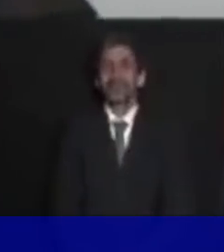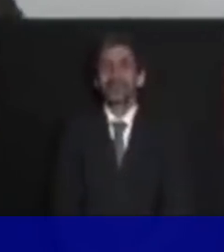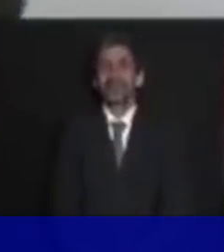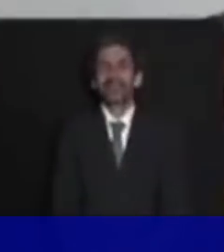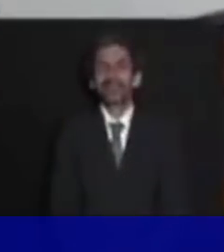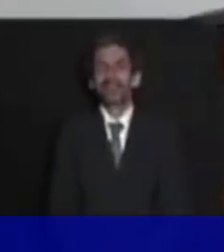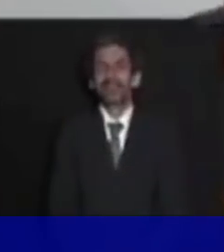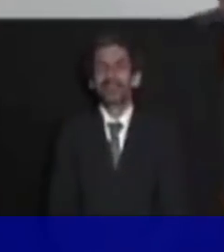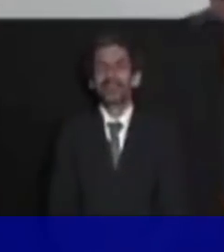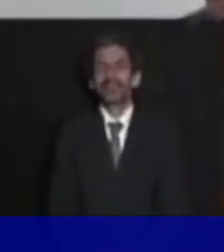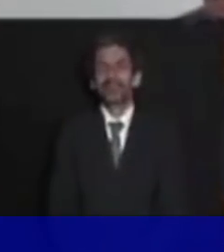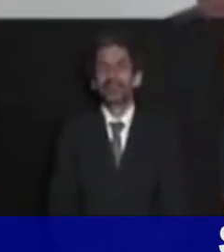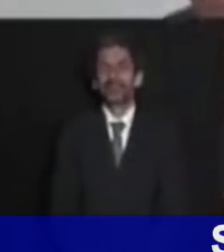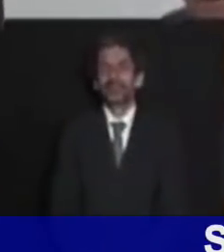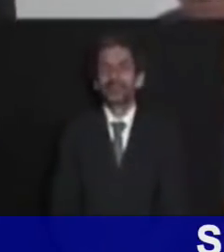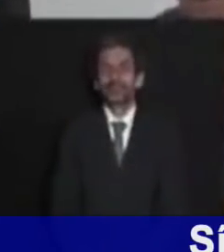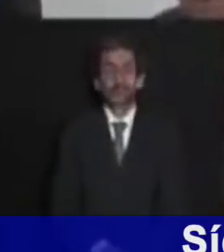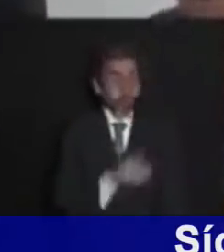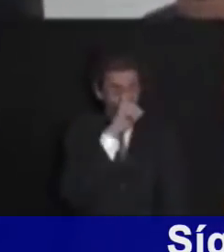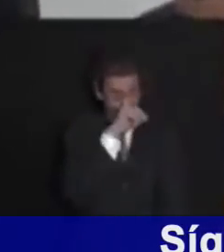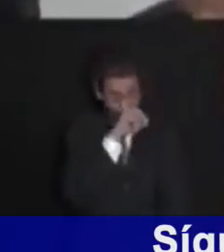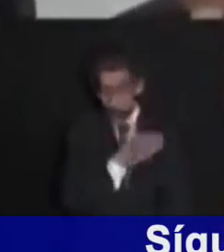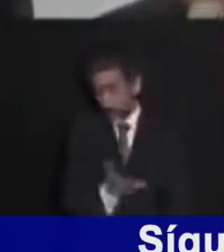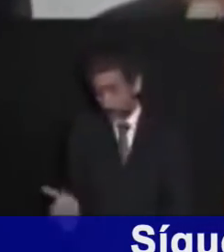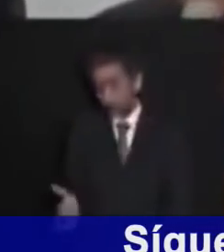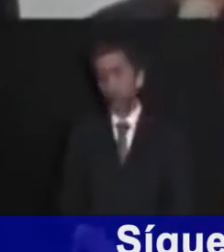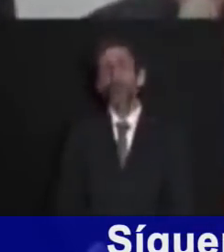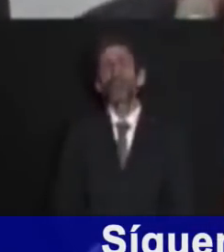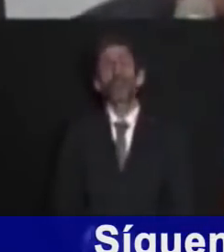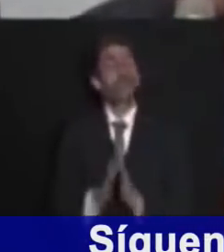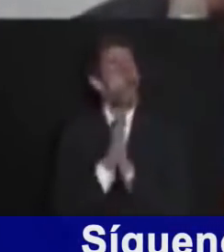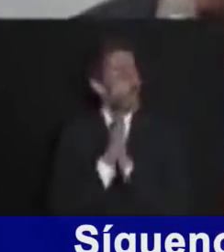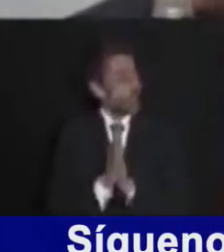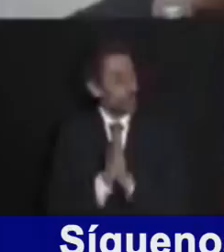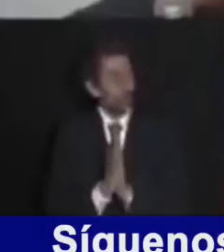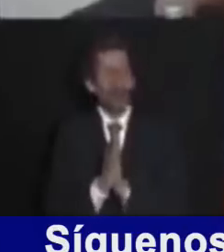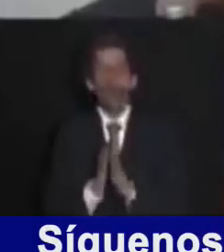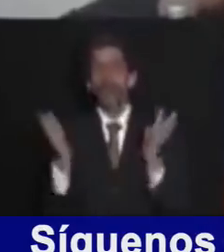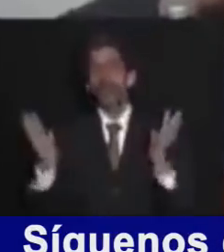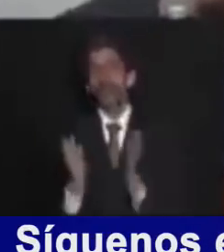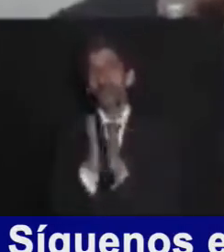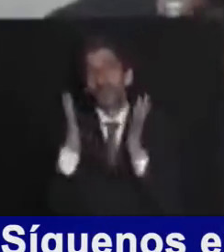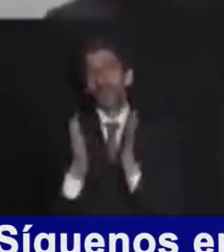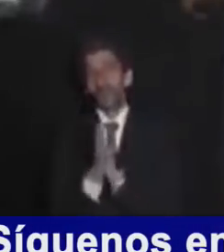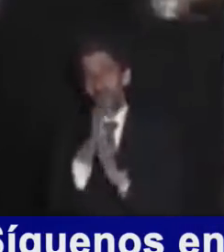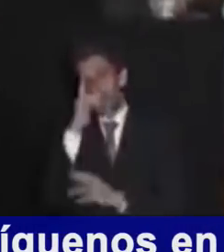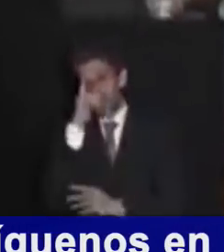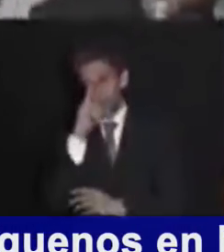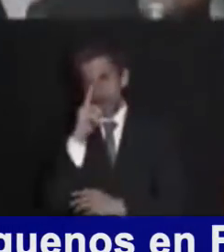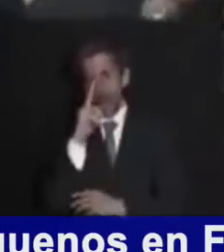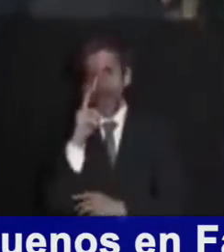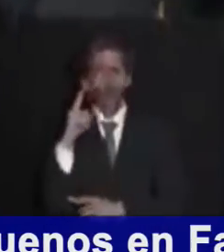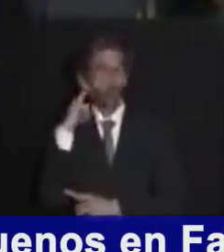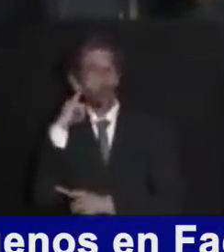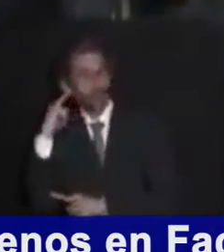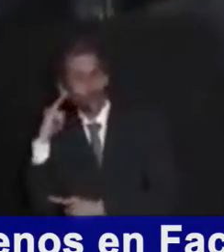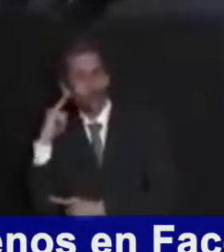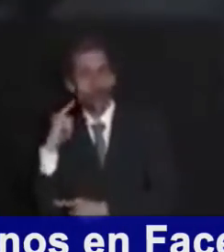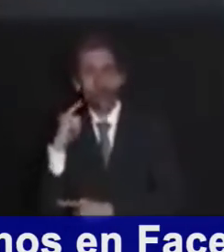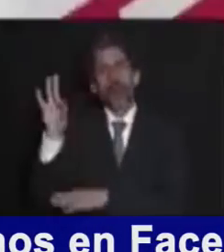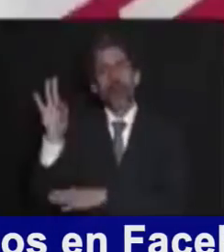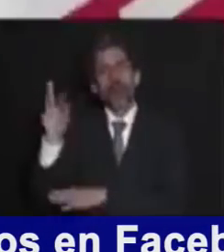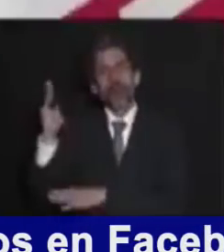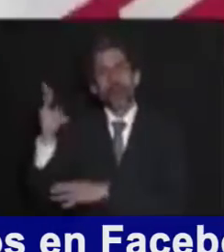nuestra dirigencia nacional, me es muy grato clausurar la